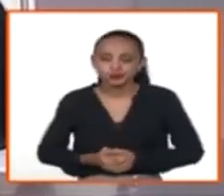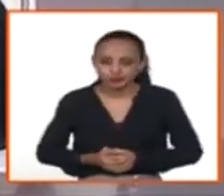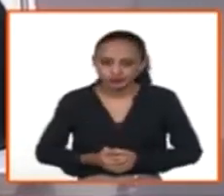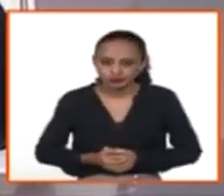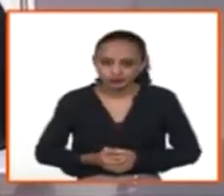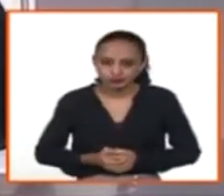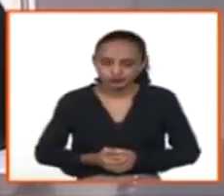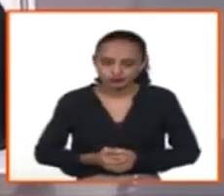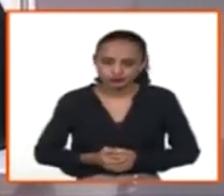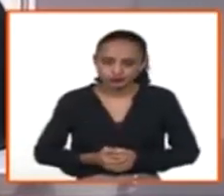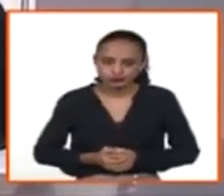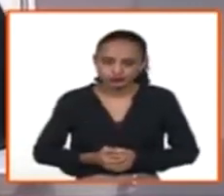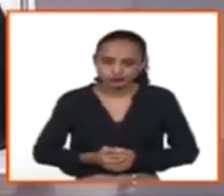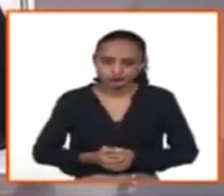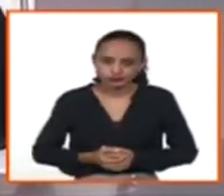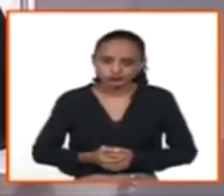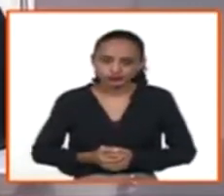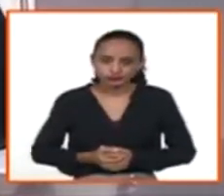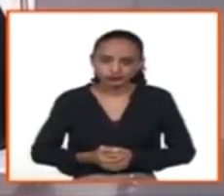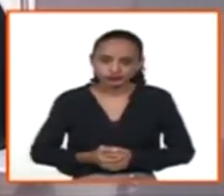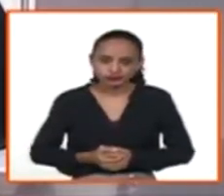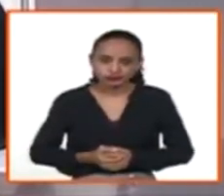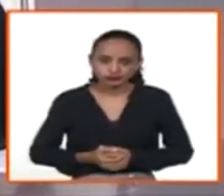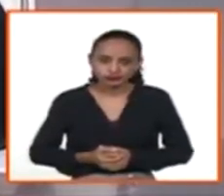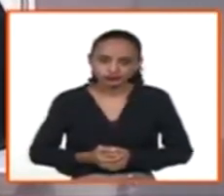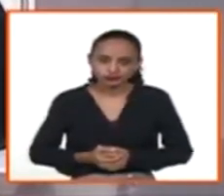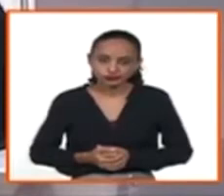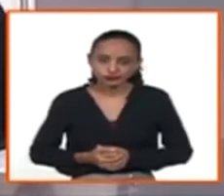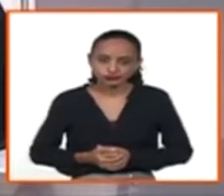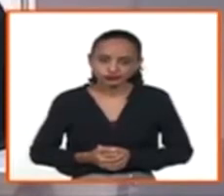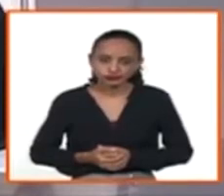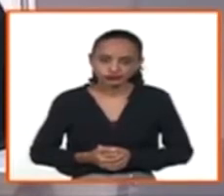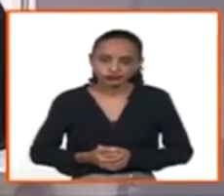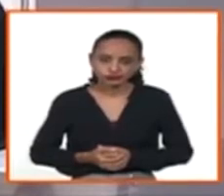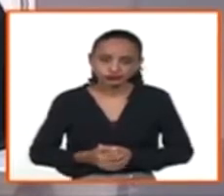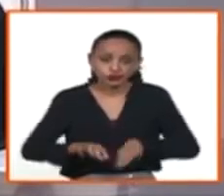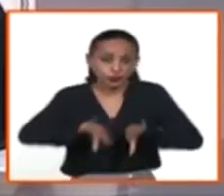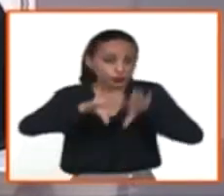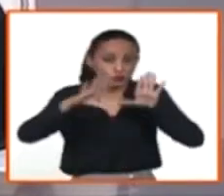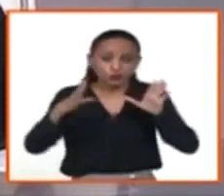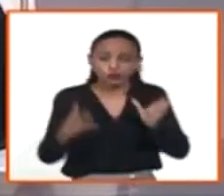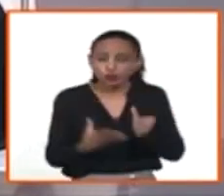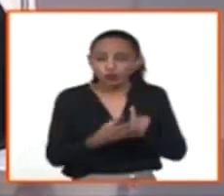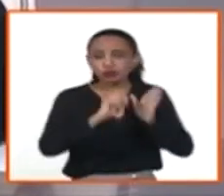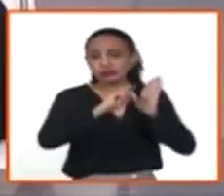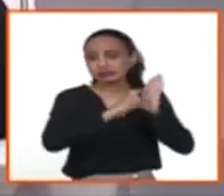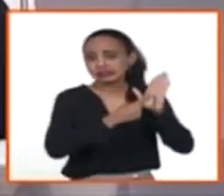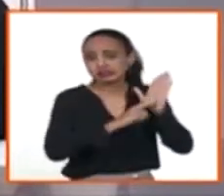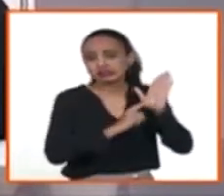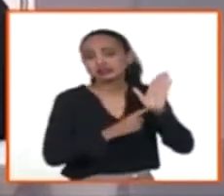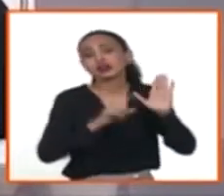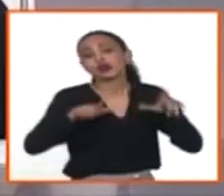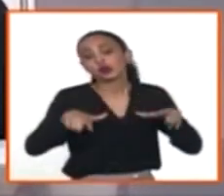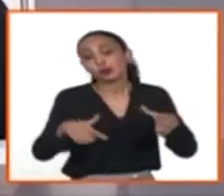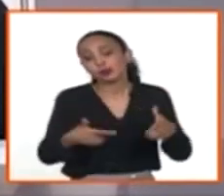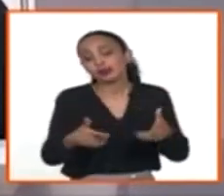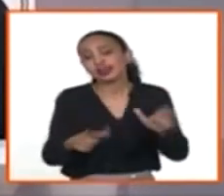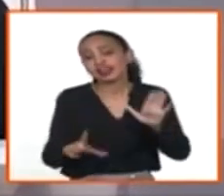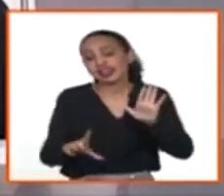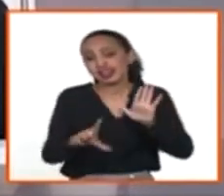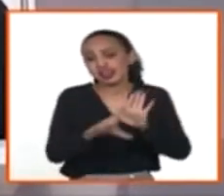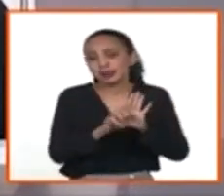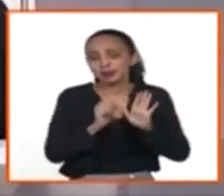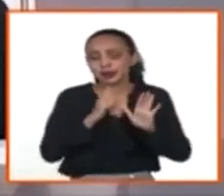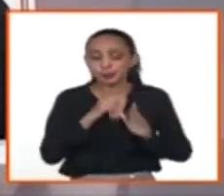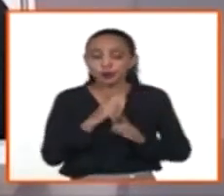tener nuestros productos alimenticios y todas las cuestiones relativas al cumplimiento de la normativa en cuanto a